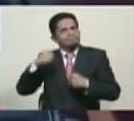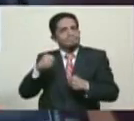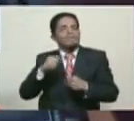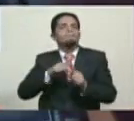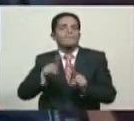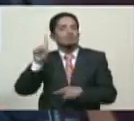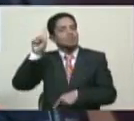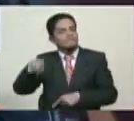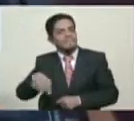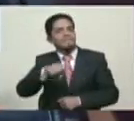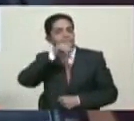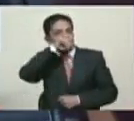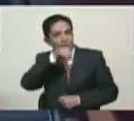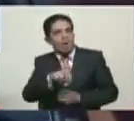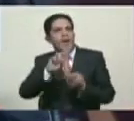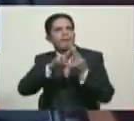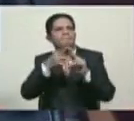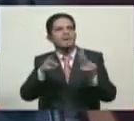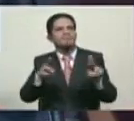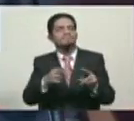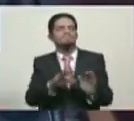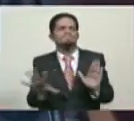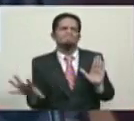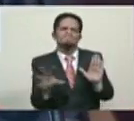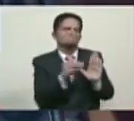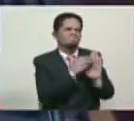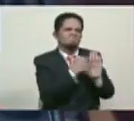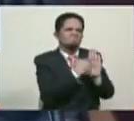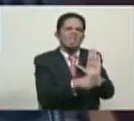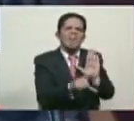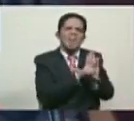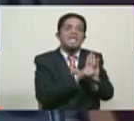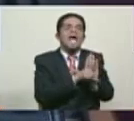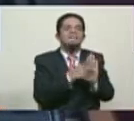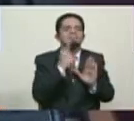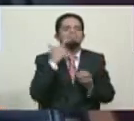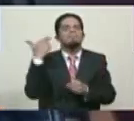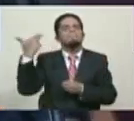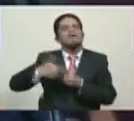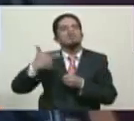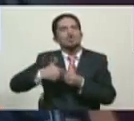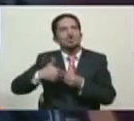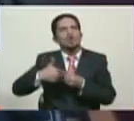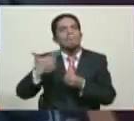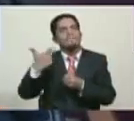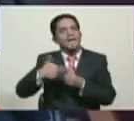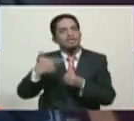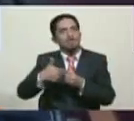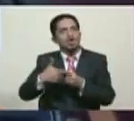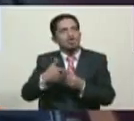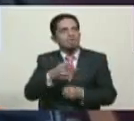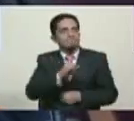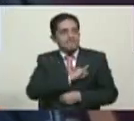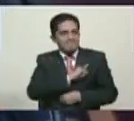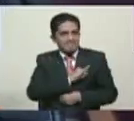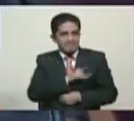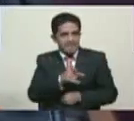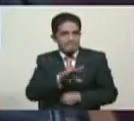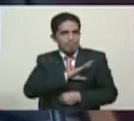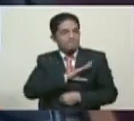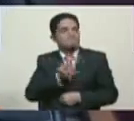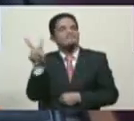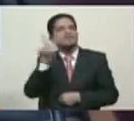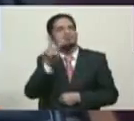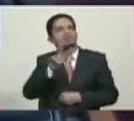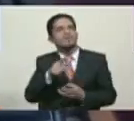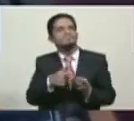paz. Constitucionalizamos el petróleo, pero un petróleo para la paz con identidad nacional.